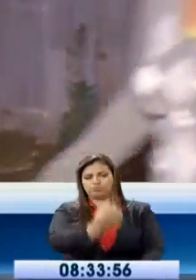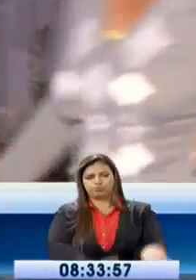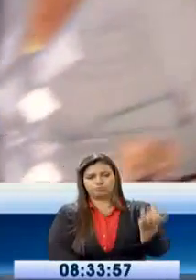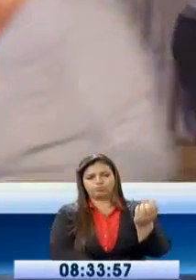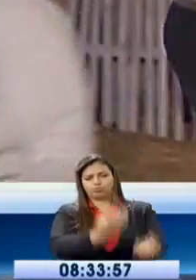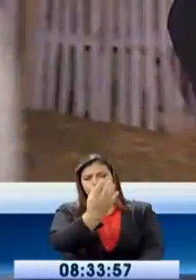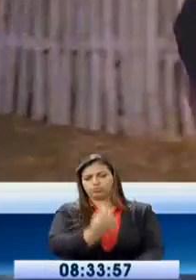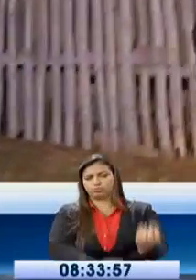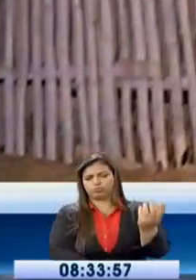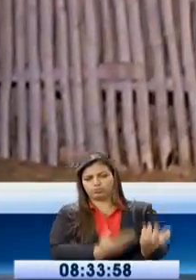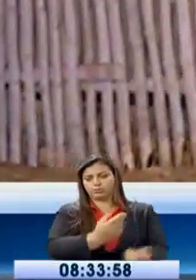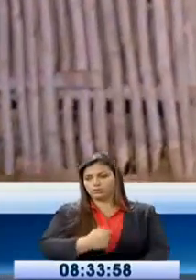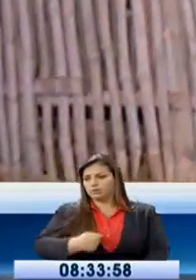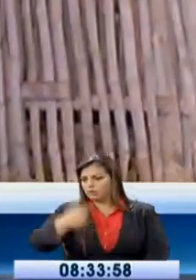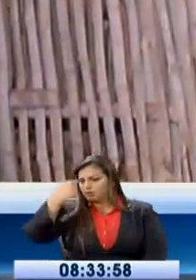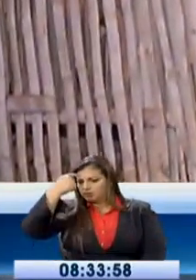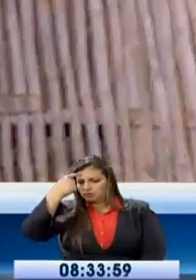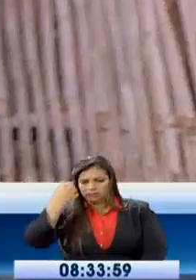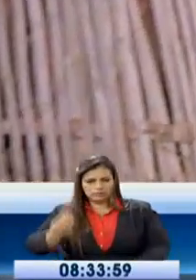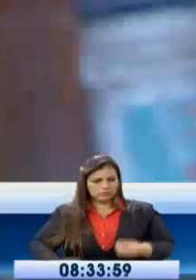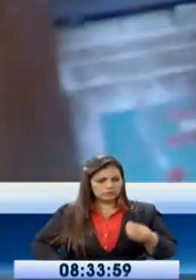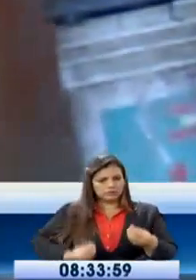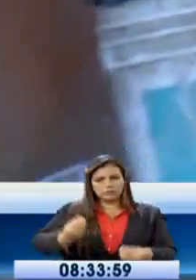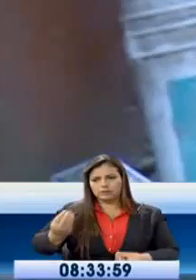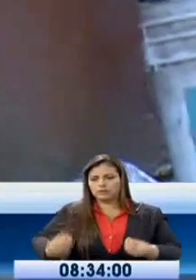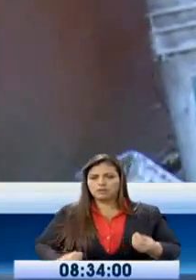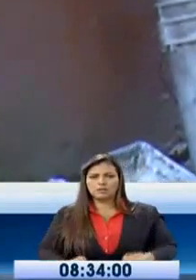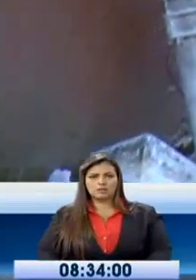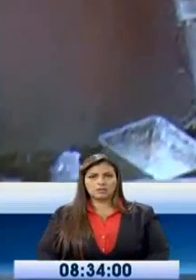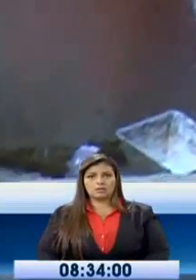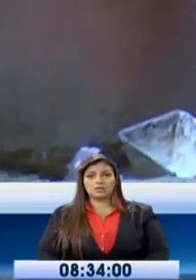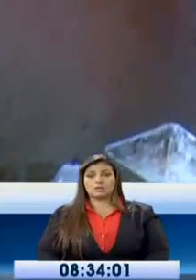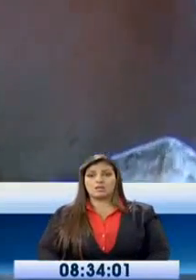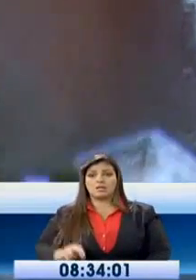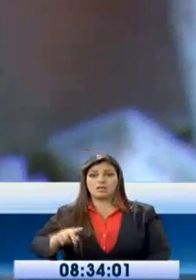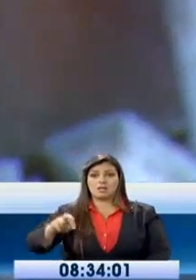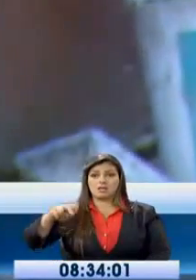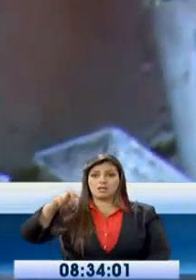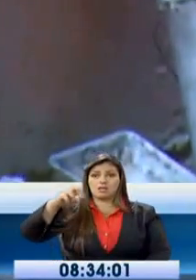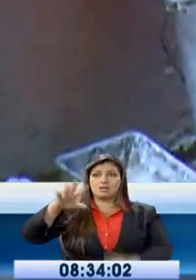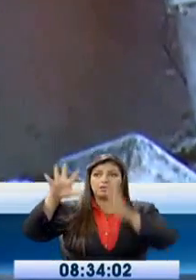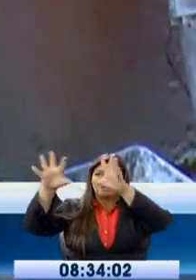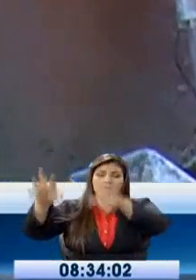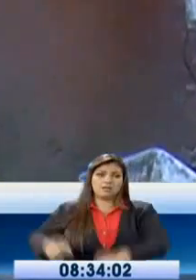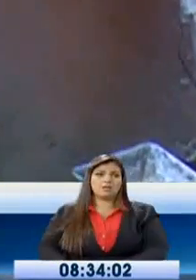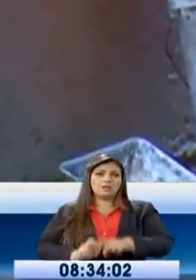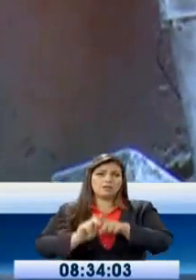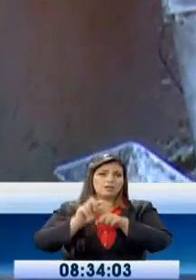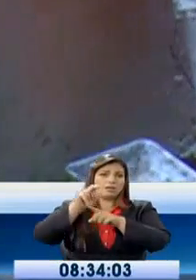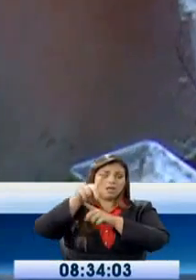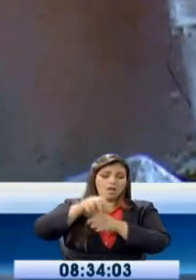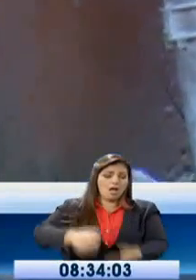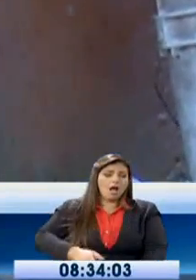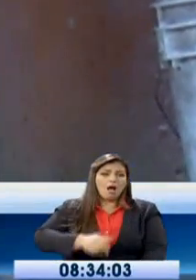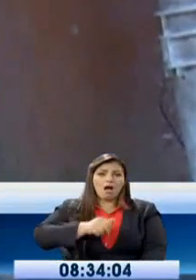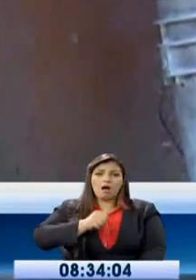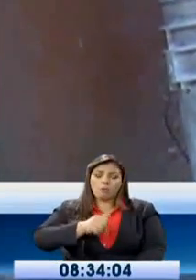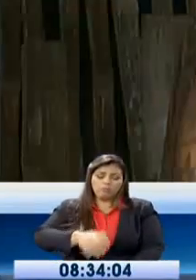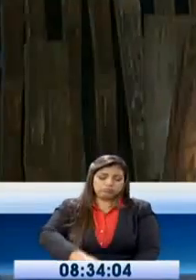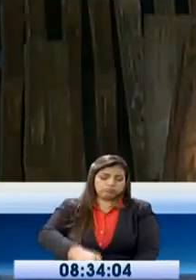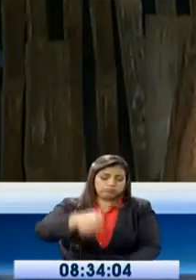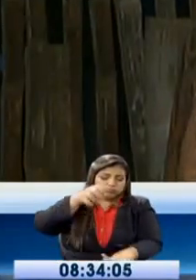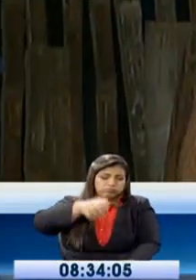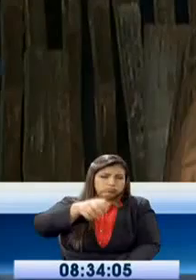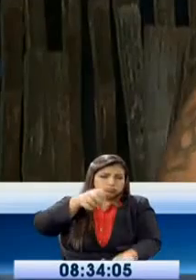coger una escalera y tumbar la pared con tachos de agua, incluso echándole tierra. De esa manera, gracias a Dios,